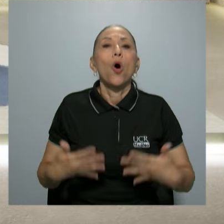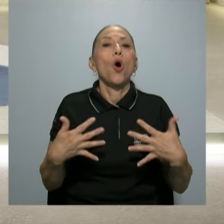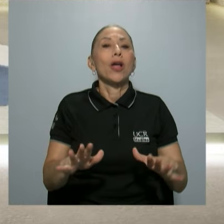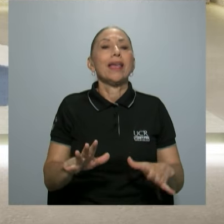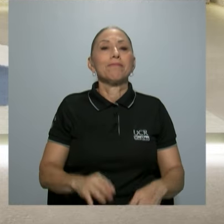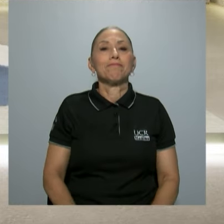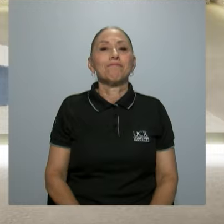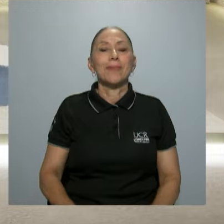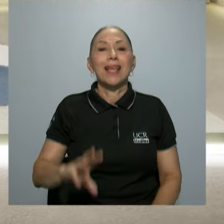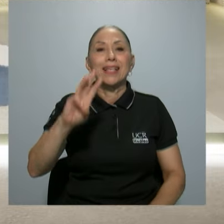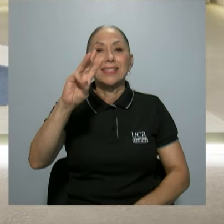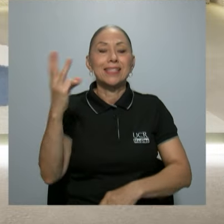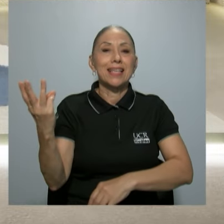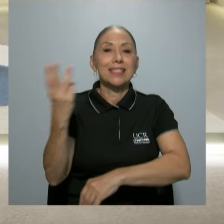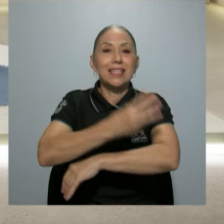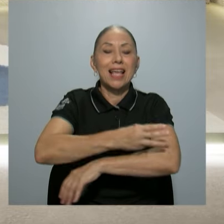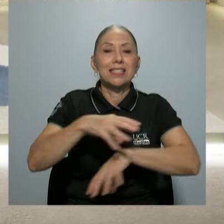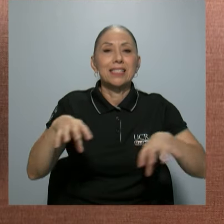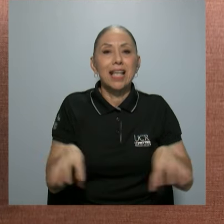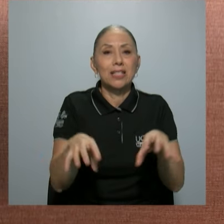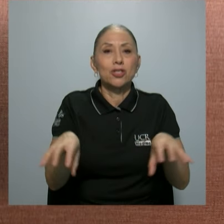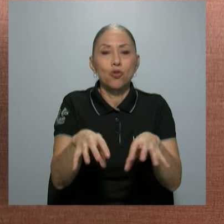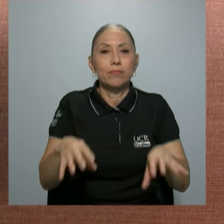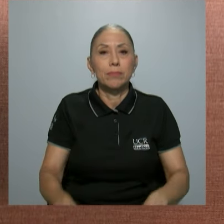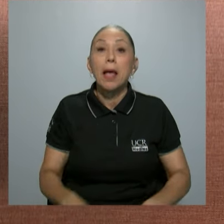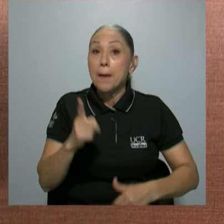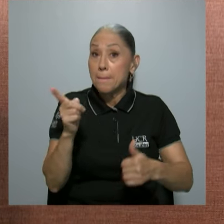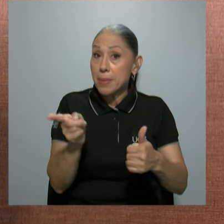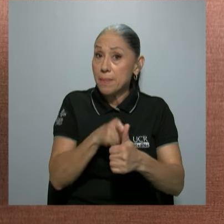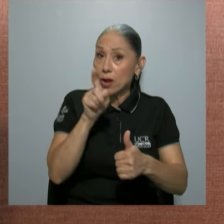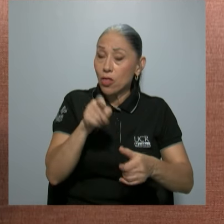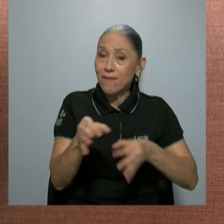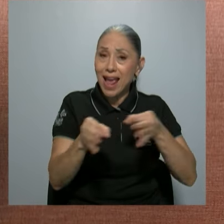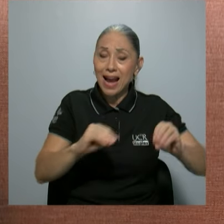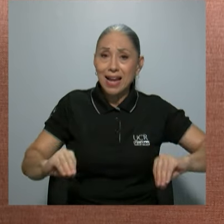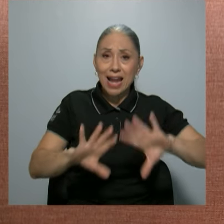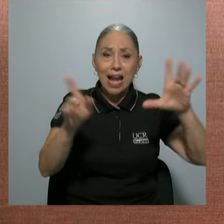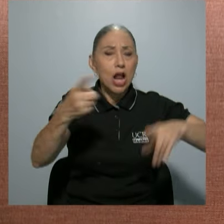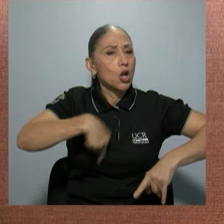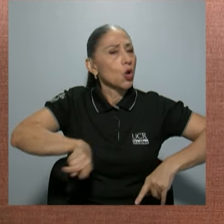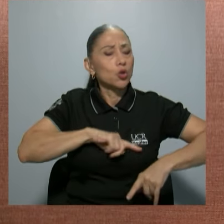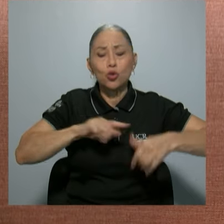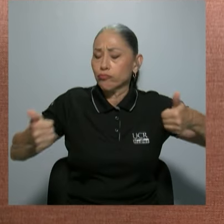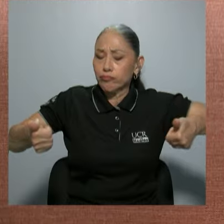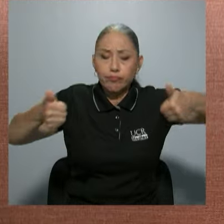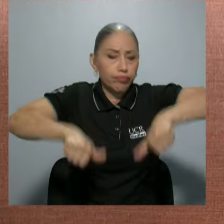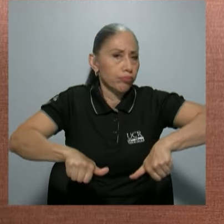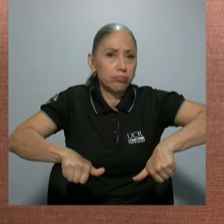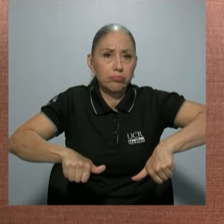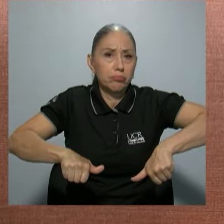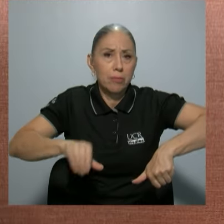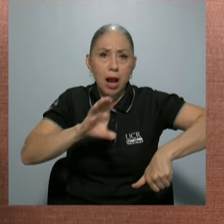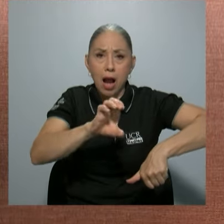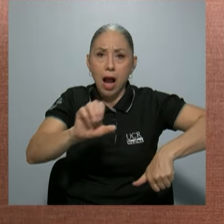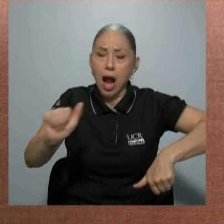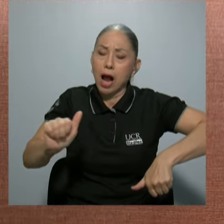acción. No es o sea, primero aclarar que estamos en contra absolutamente de la privatización de la caja,